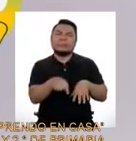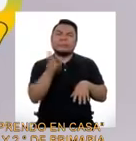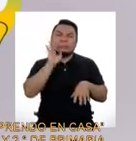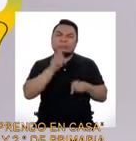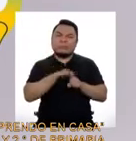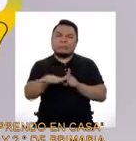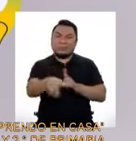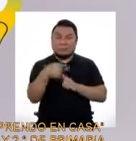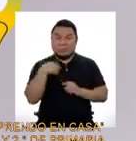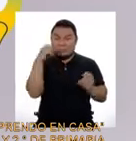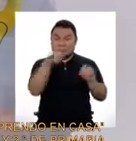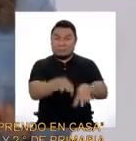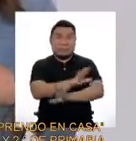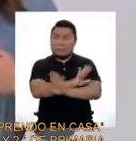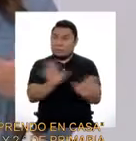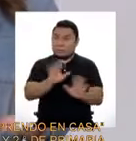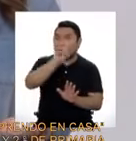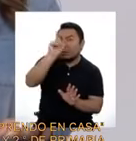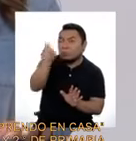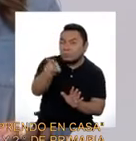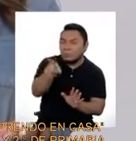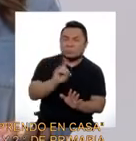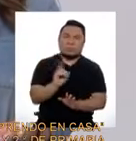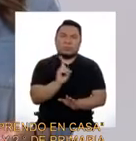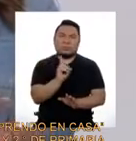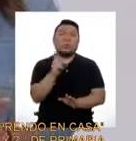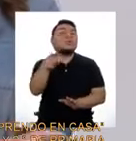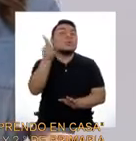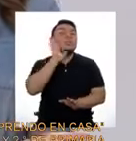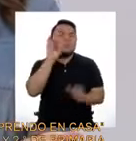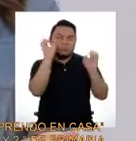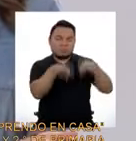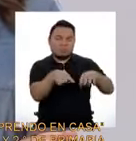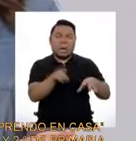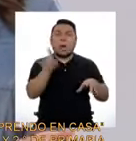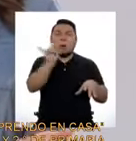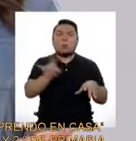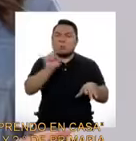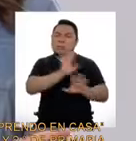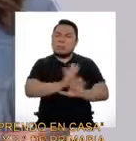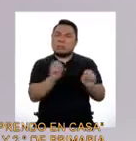no puedo botar nada? ¿Qué hago con todas las cosas que ya no utilizo?